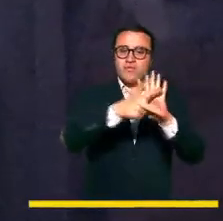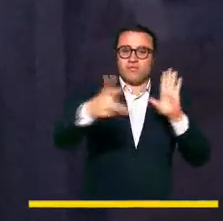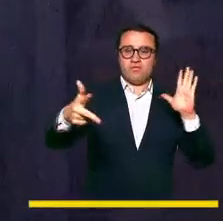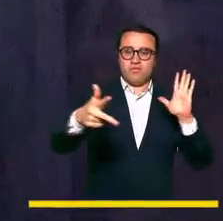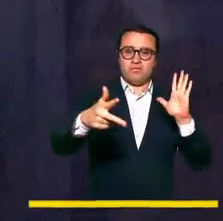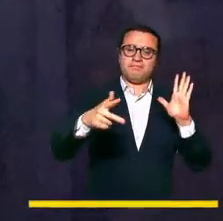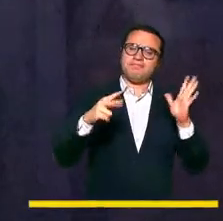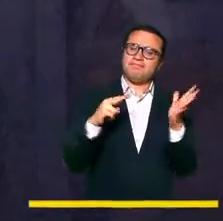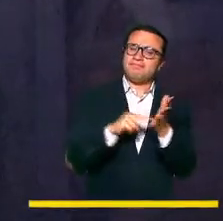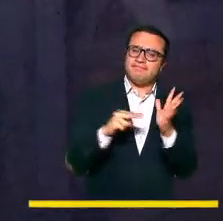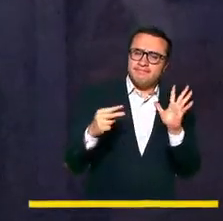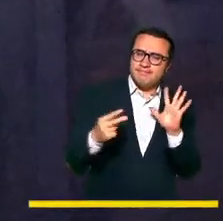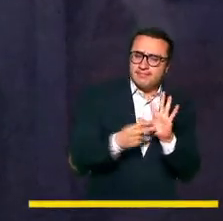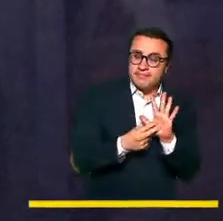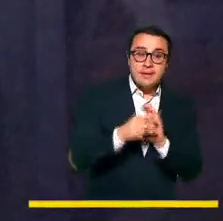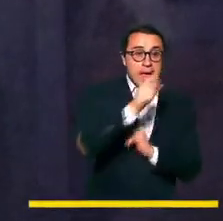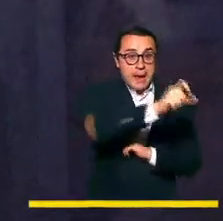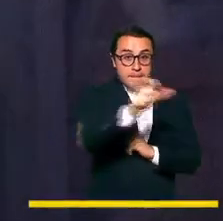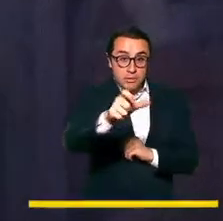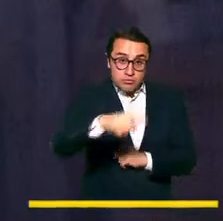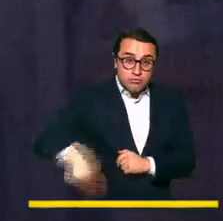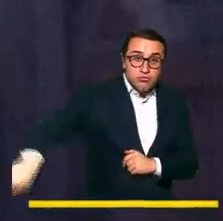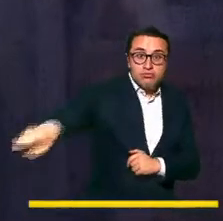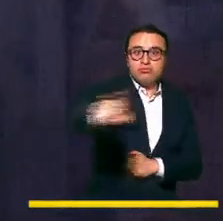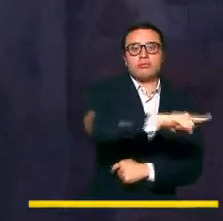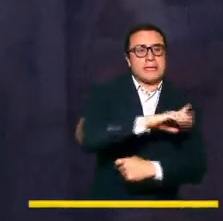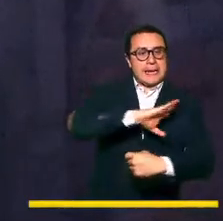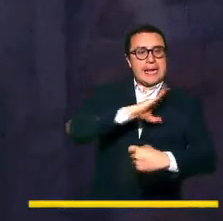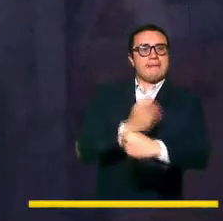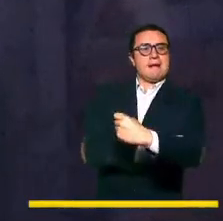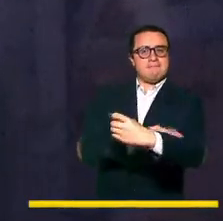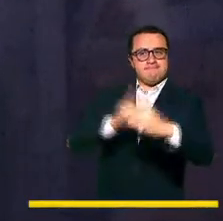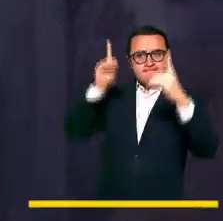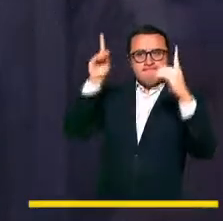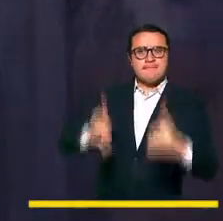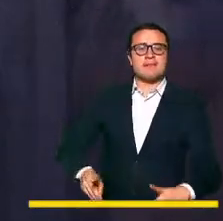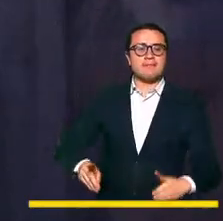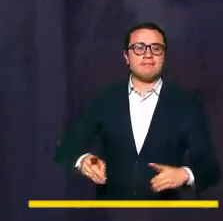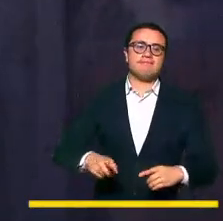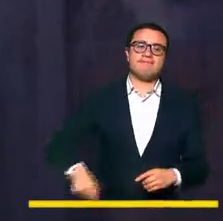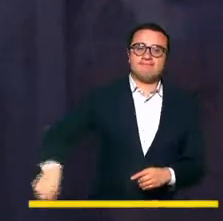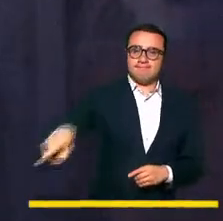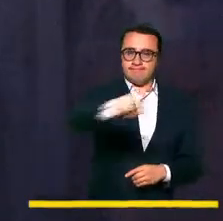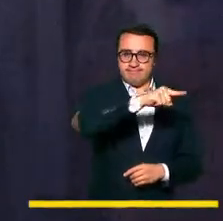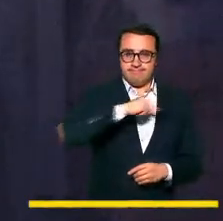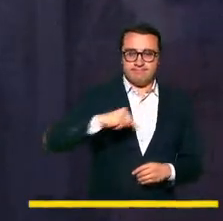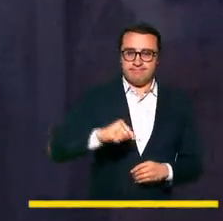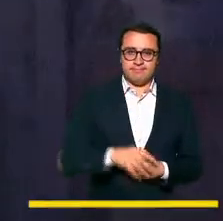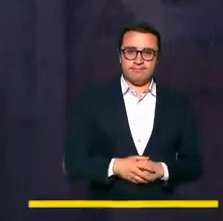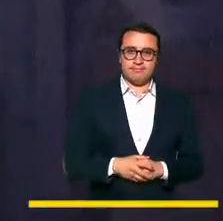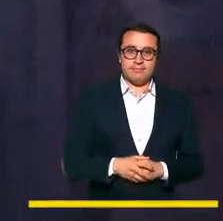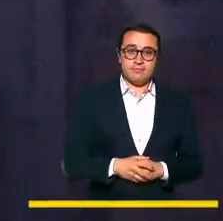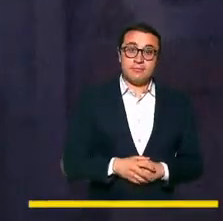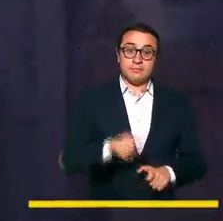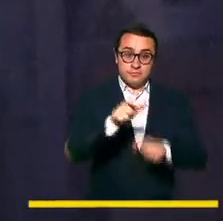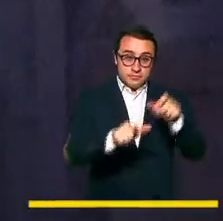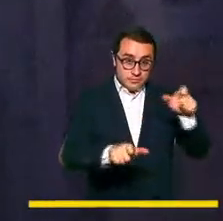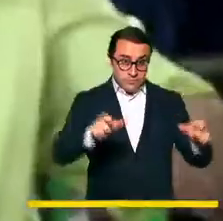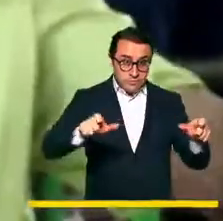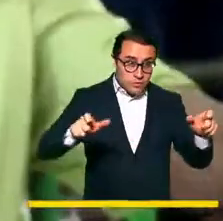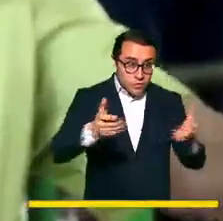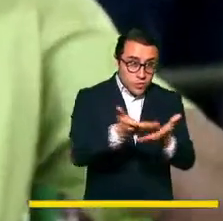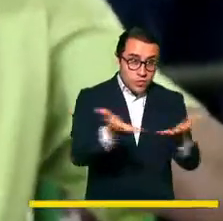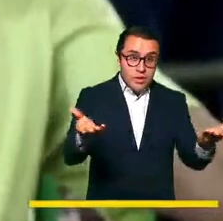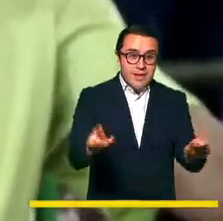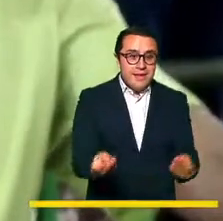población con capacidad de decidir, una población con poder.